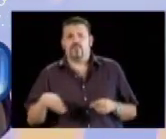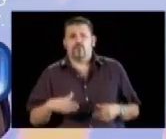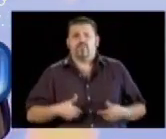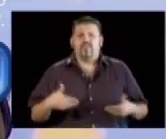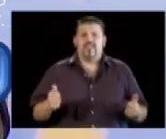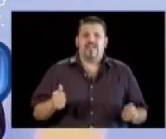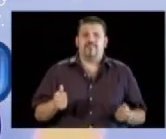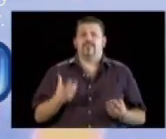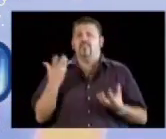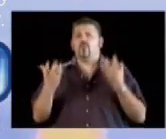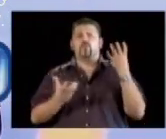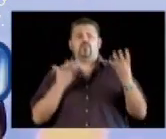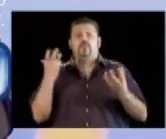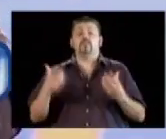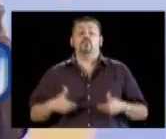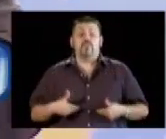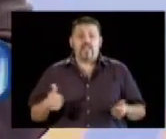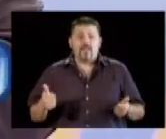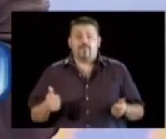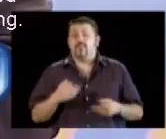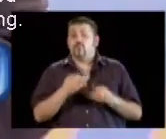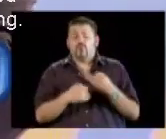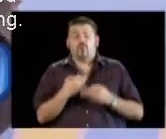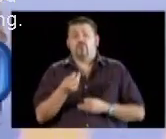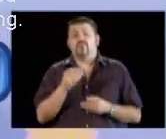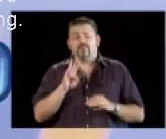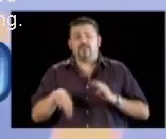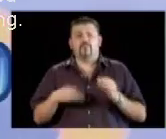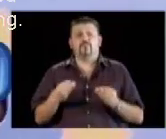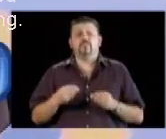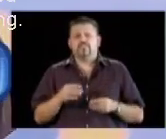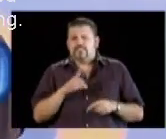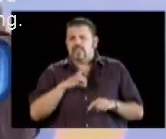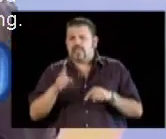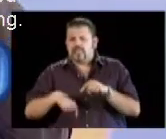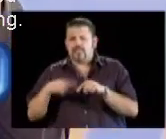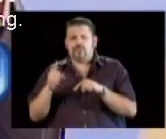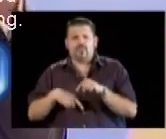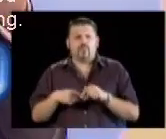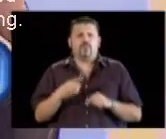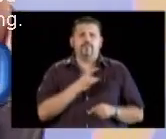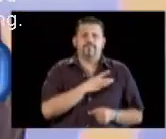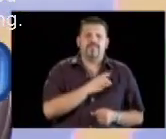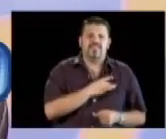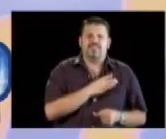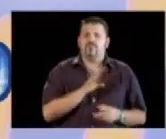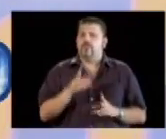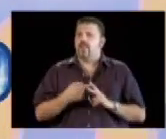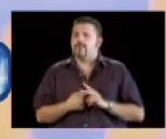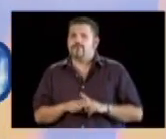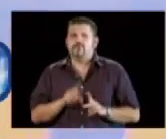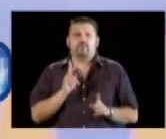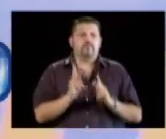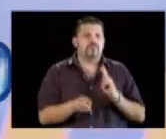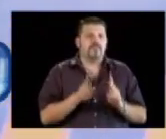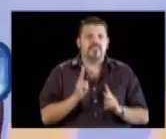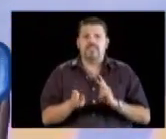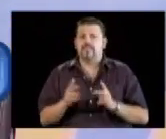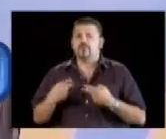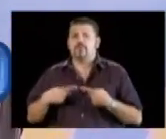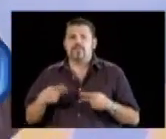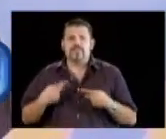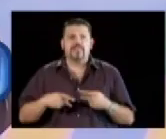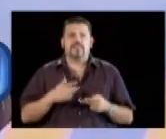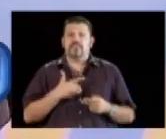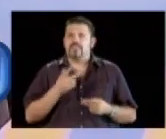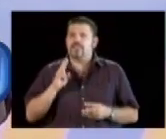ser de contaminación de plomo, va a ser de hambre. Se quitaron el miedo y salieron a las calles y empezaron a platicar con la gente, a hacer lo que nadie estaba haciendo y